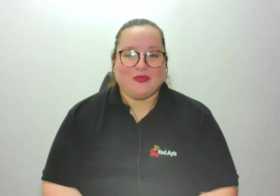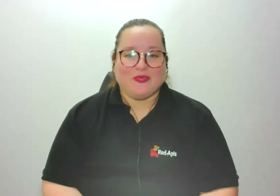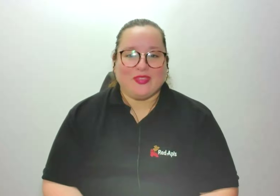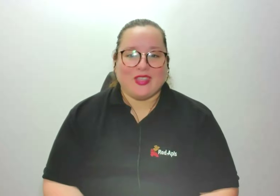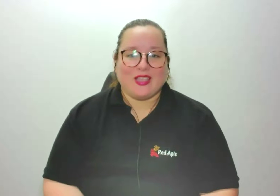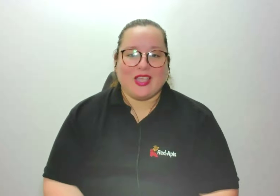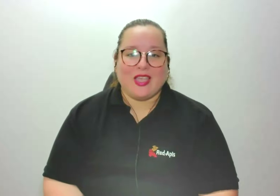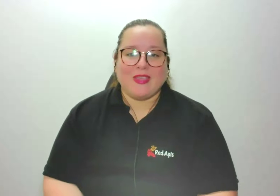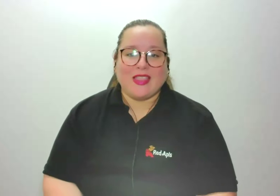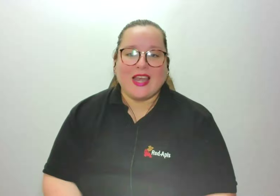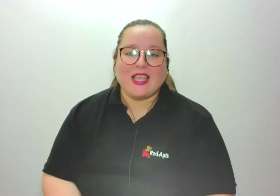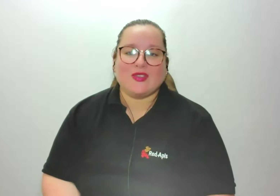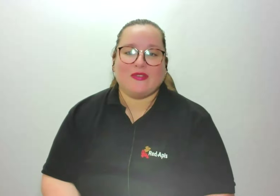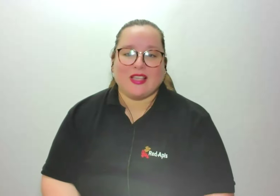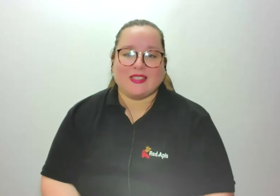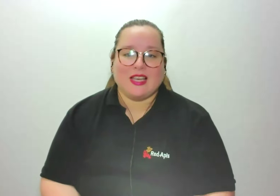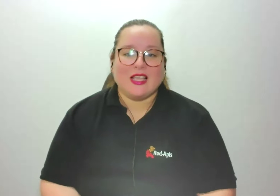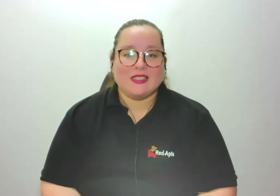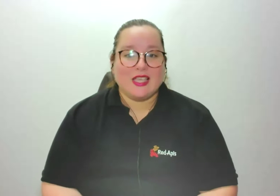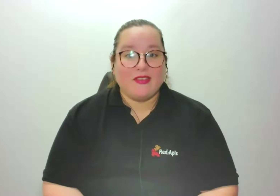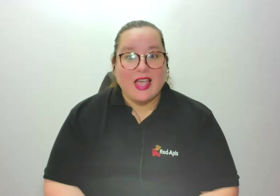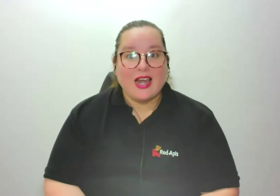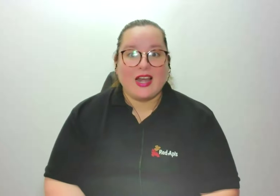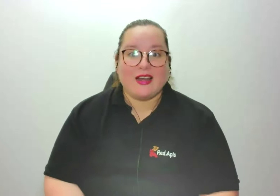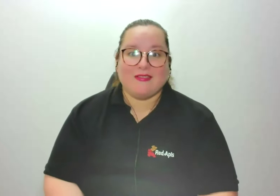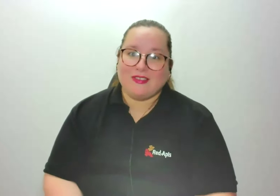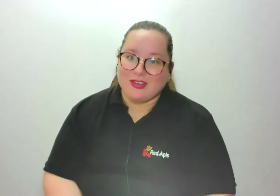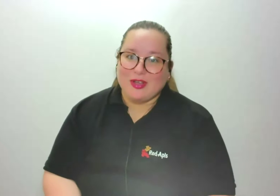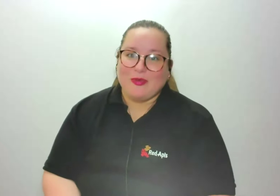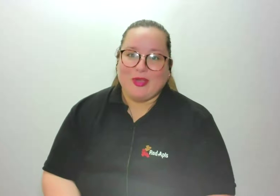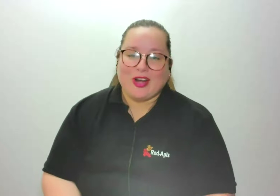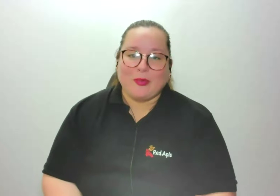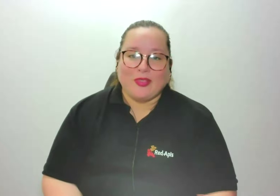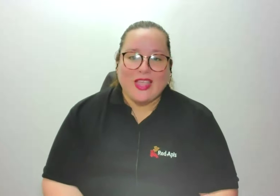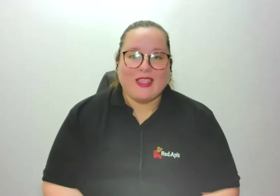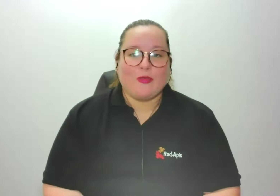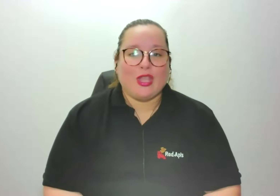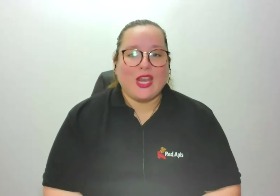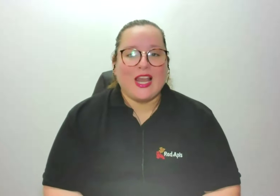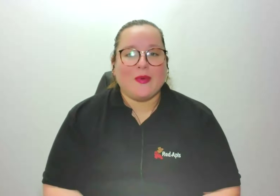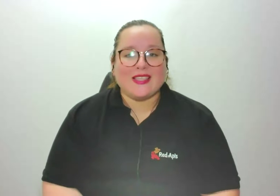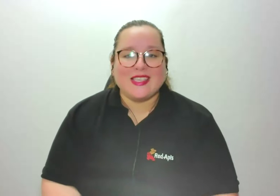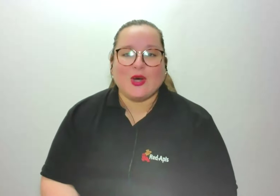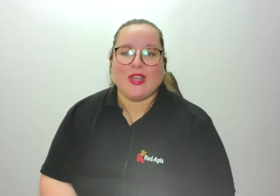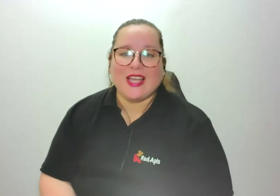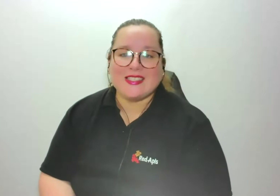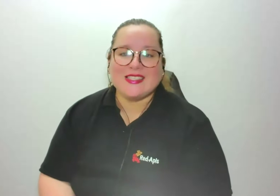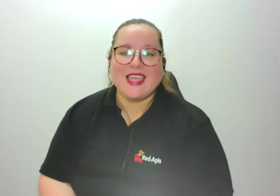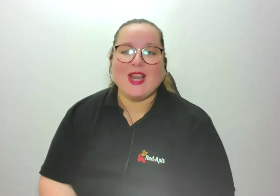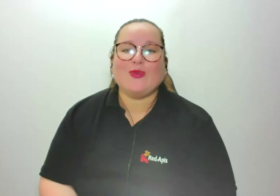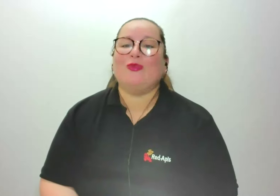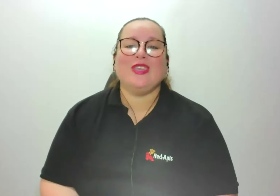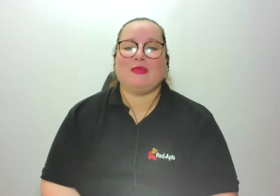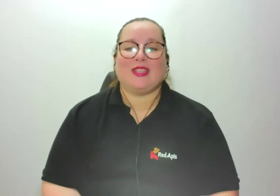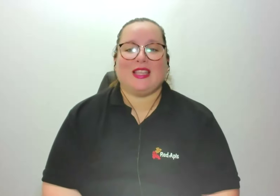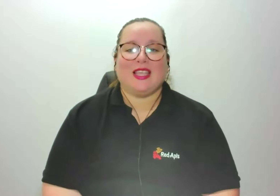ánimo. Meditar en eso es fácil. Sé que hablar, no, pero responder, dar opiniones en lengua de señas, comunicarse, sé que